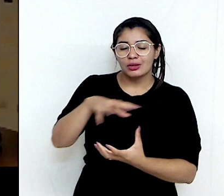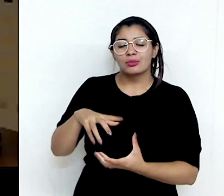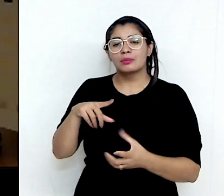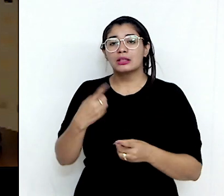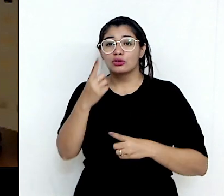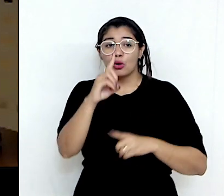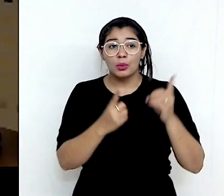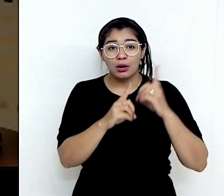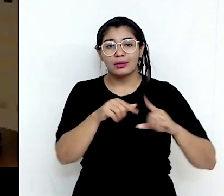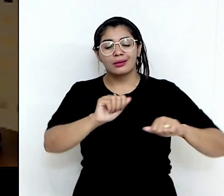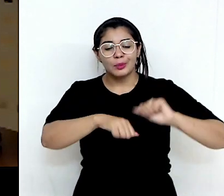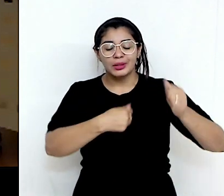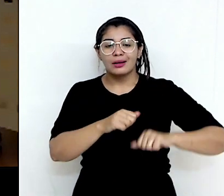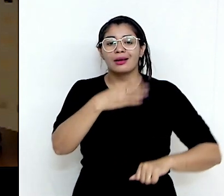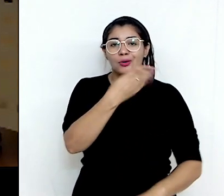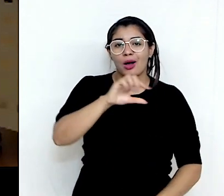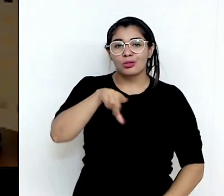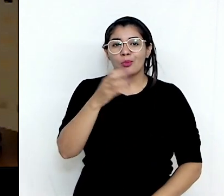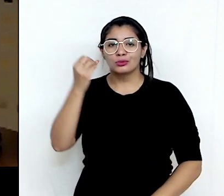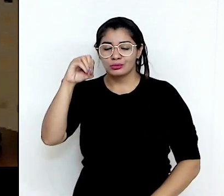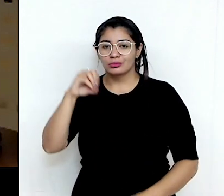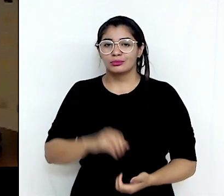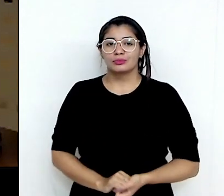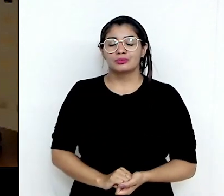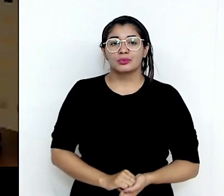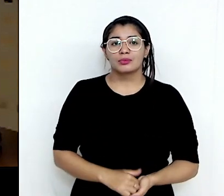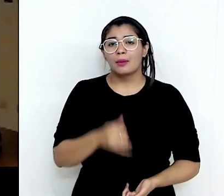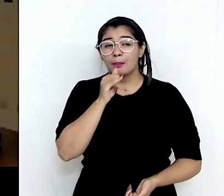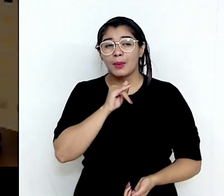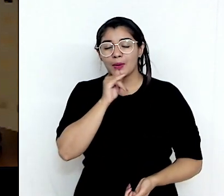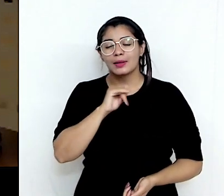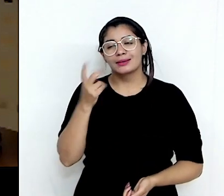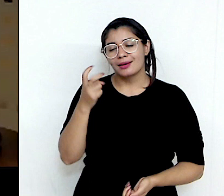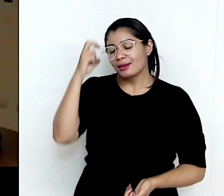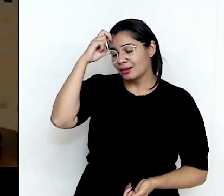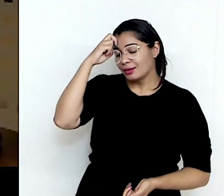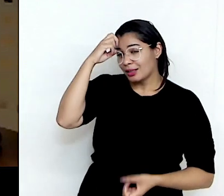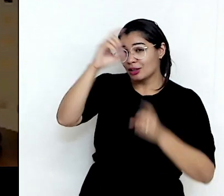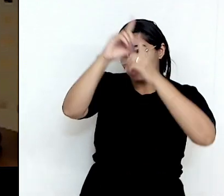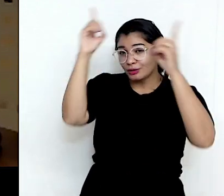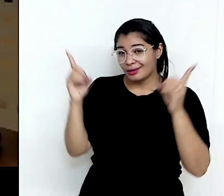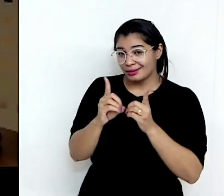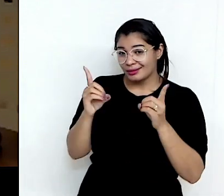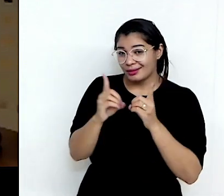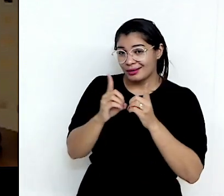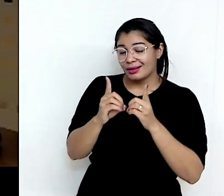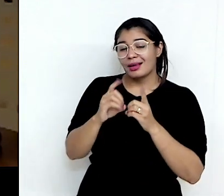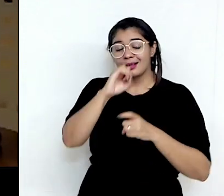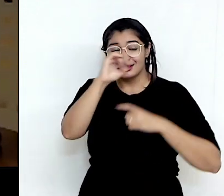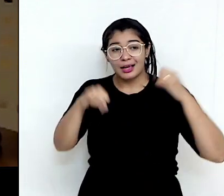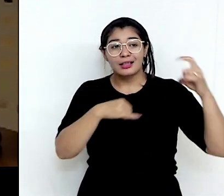economía 4.0, incorporando, por ejemplo, inteligencia artificial e Internet de las cosas. Los principios de